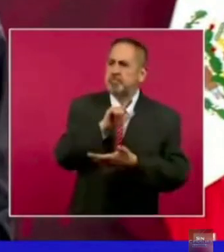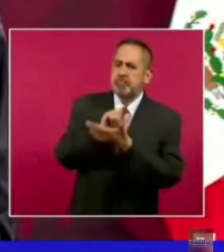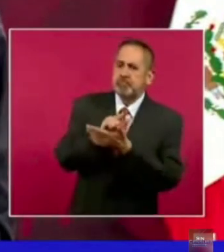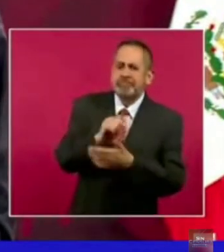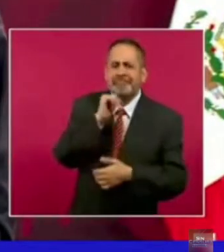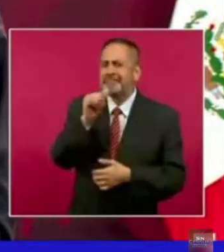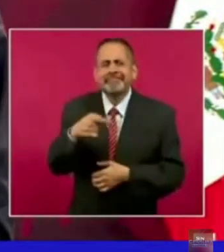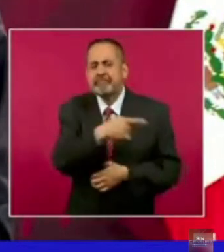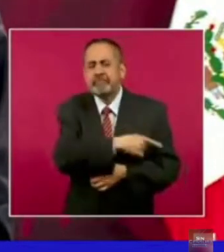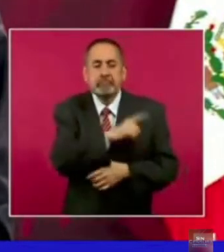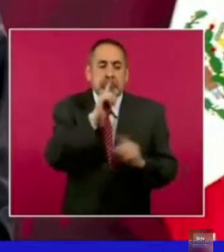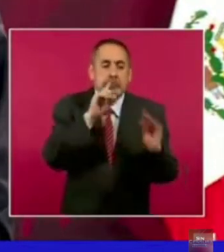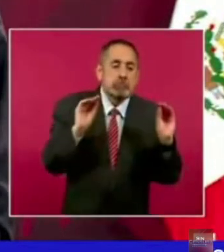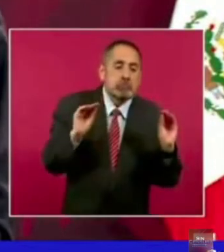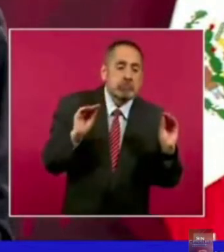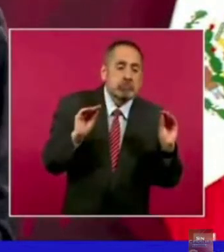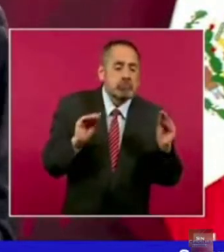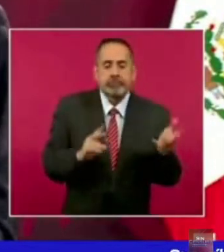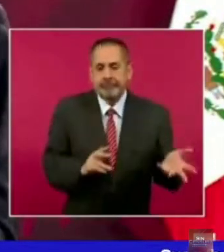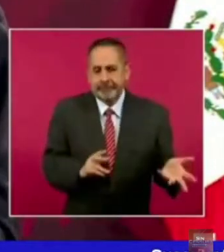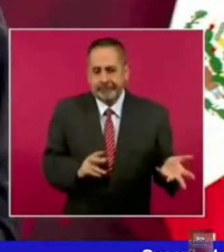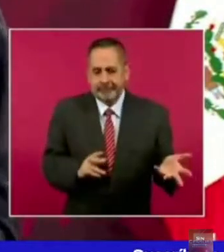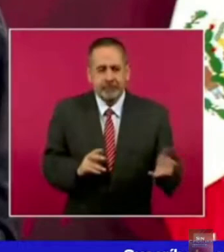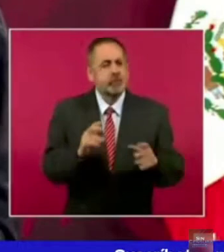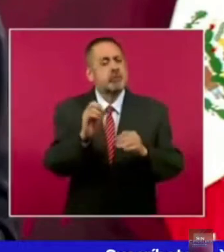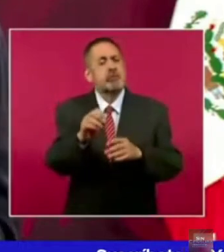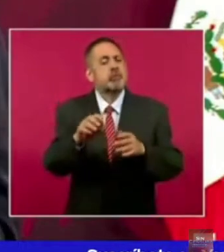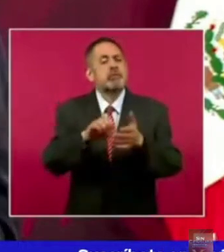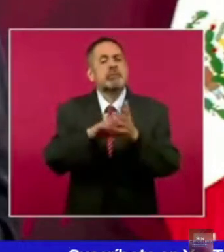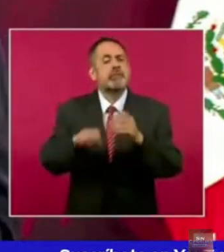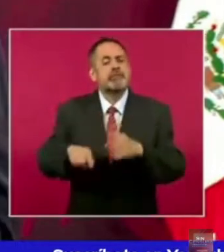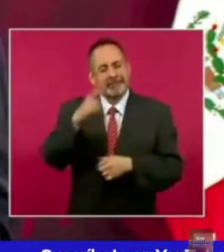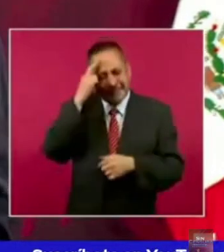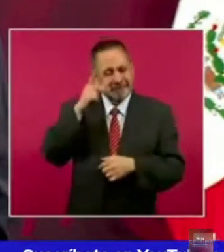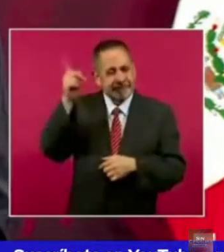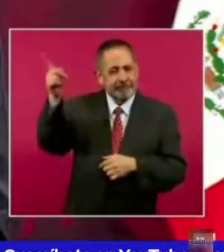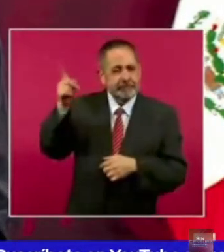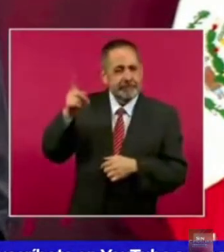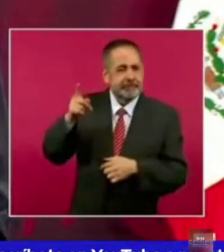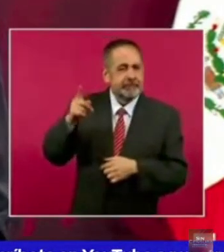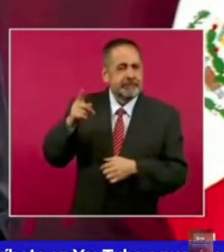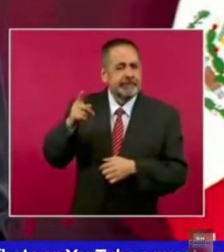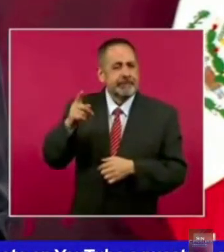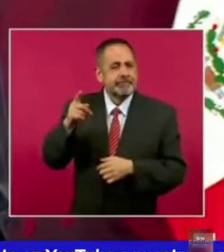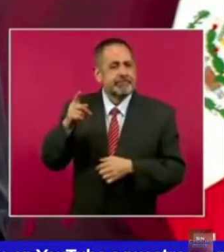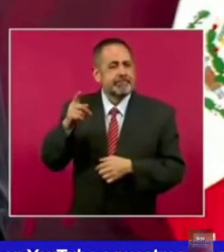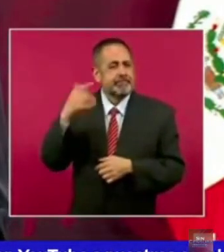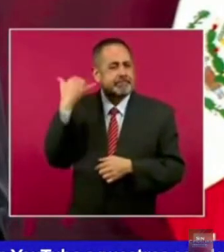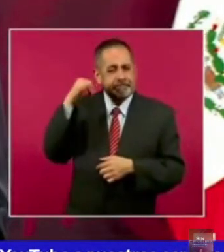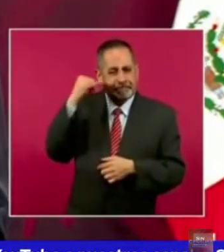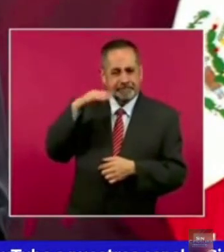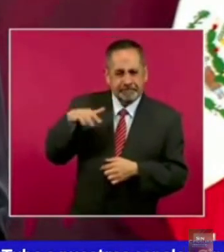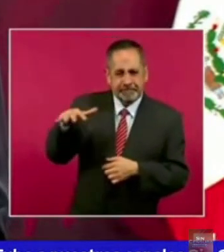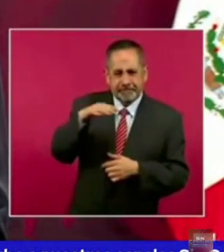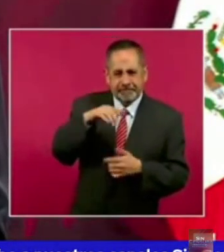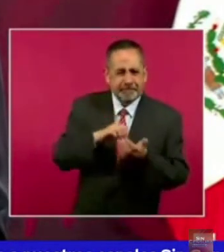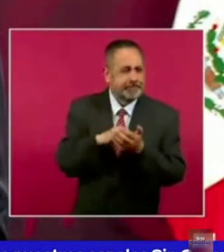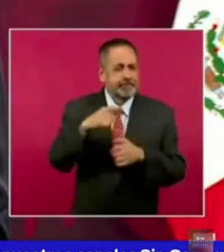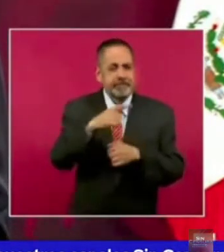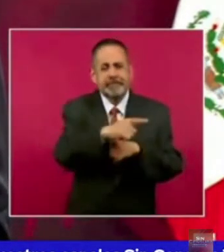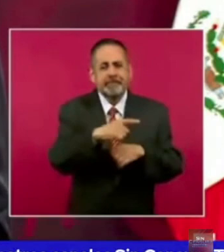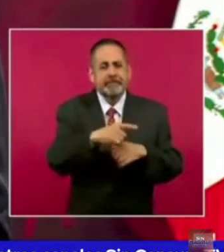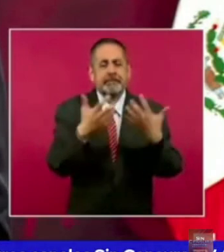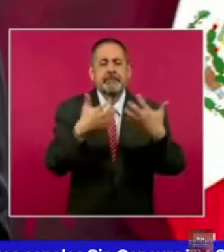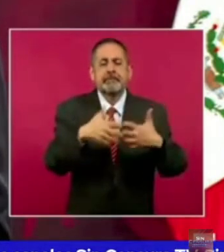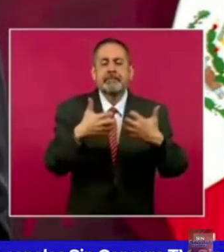O lo que hicieron en la península con esta empresa estadounidense,